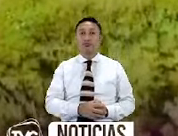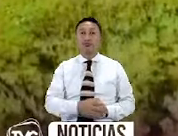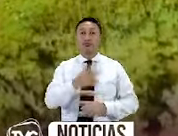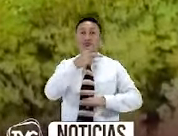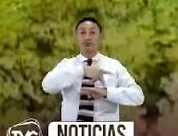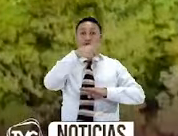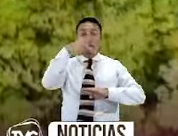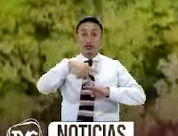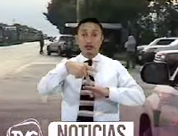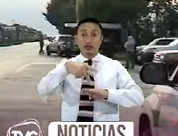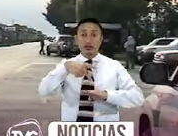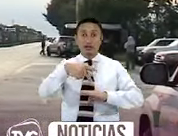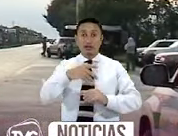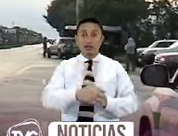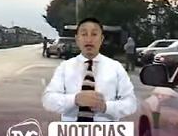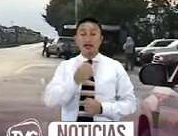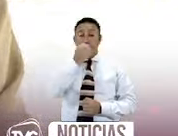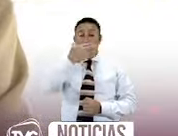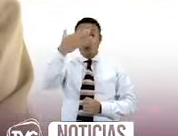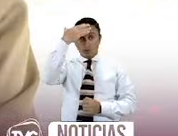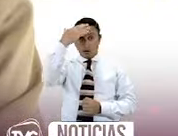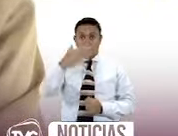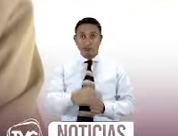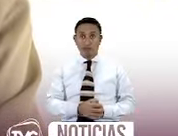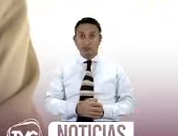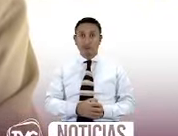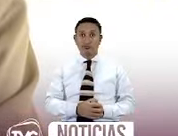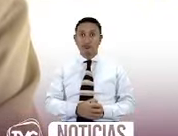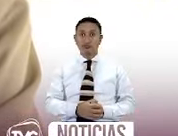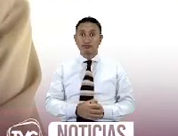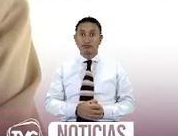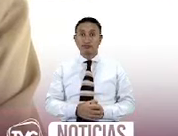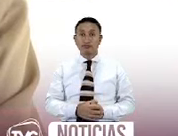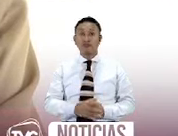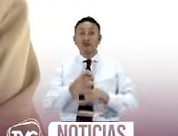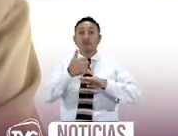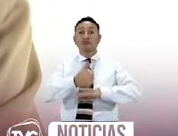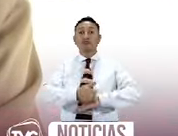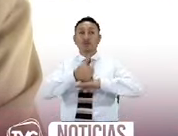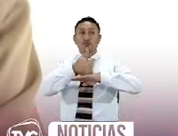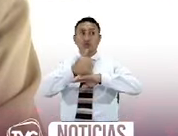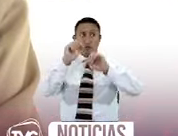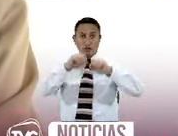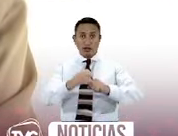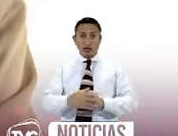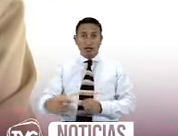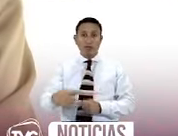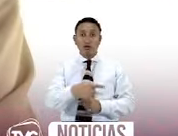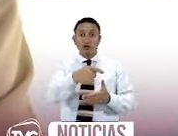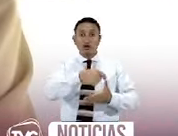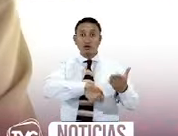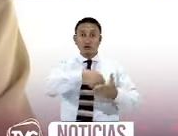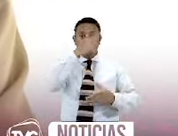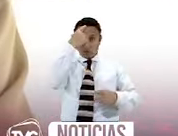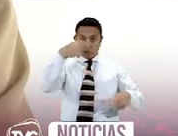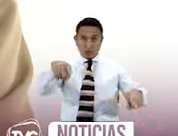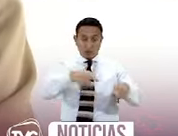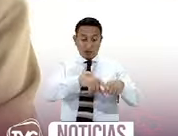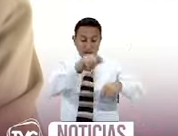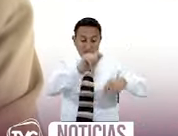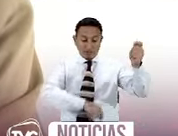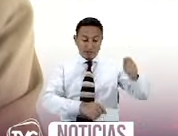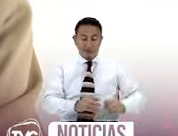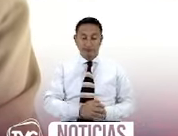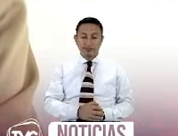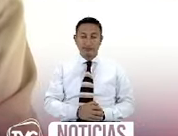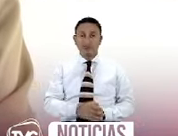Santo Domingo de los Áchilas. ¿Tiene la autoridad suficiente para dar por terminado el convenio tripartito que ha fallado